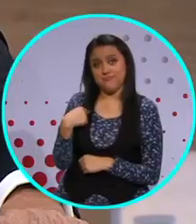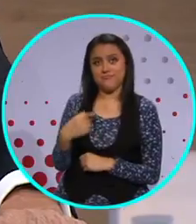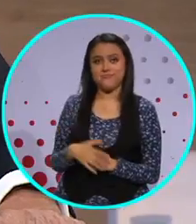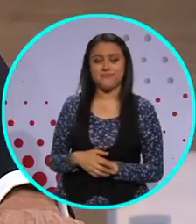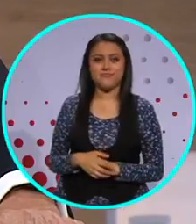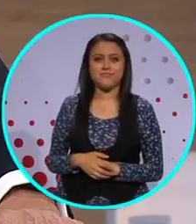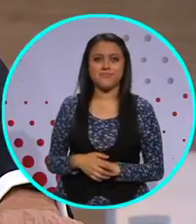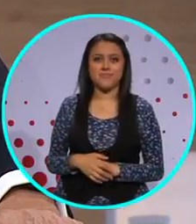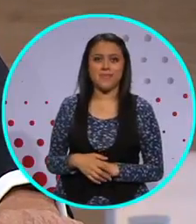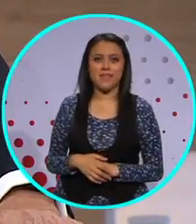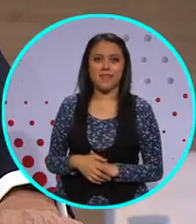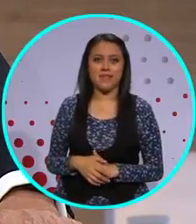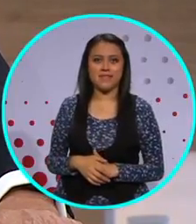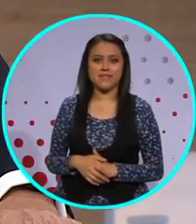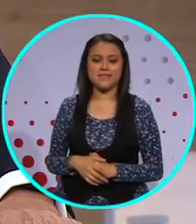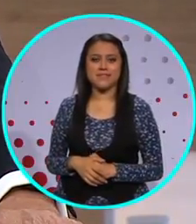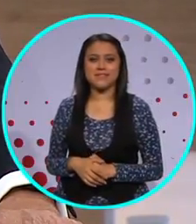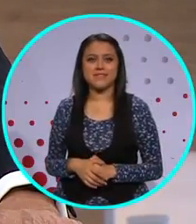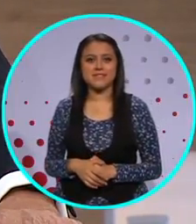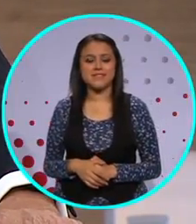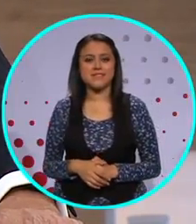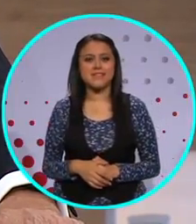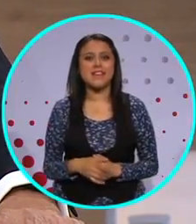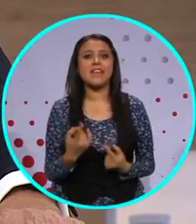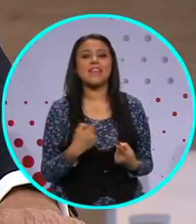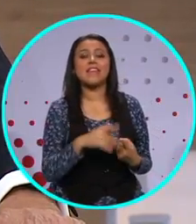que la quiere